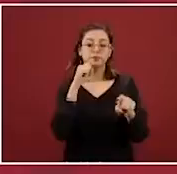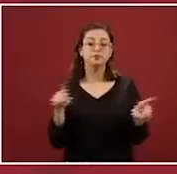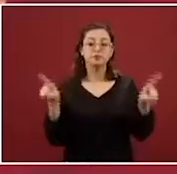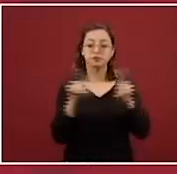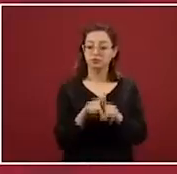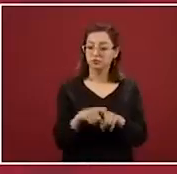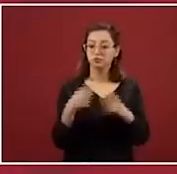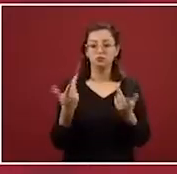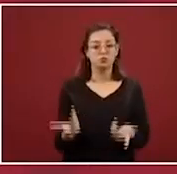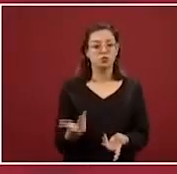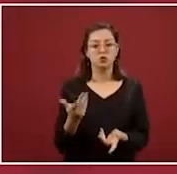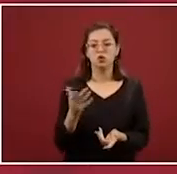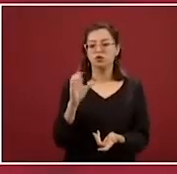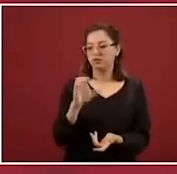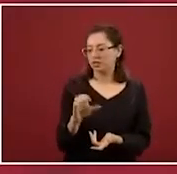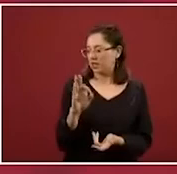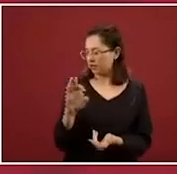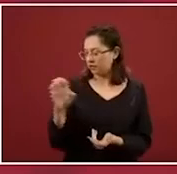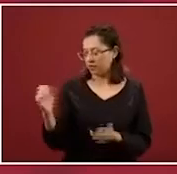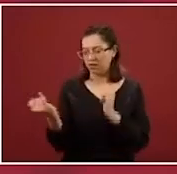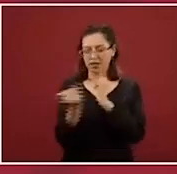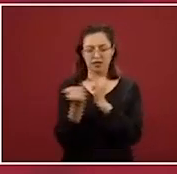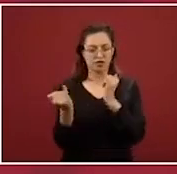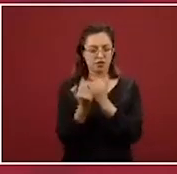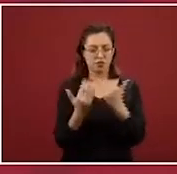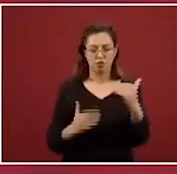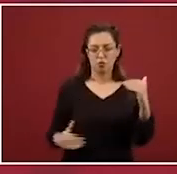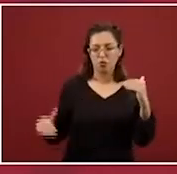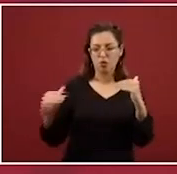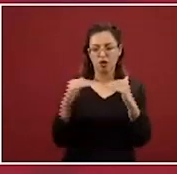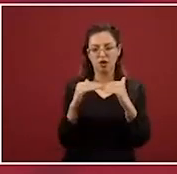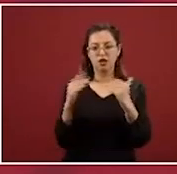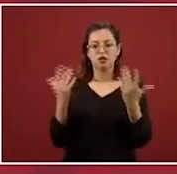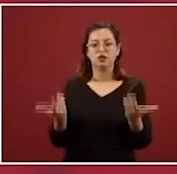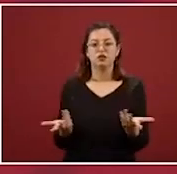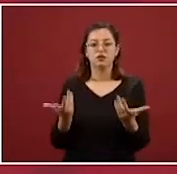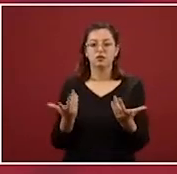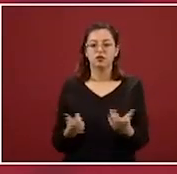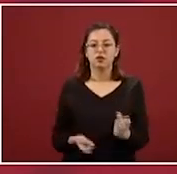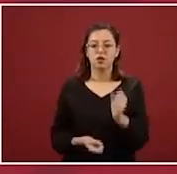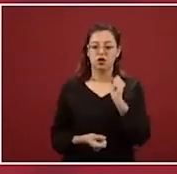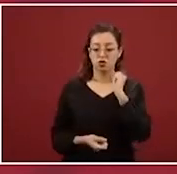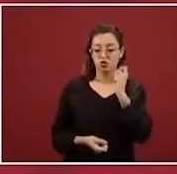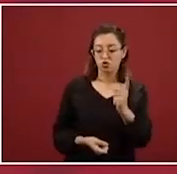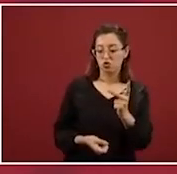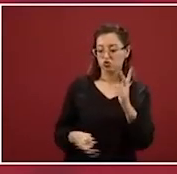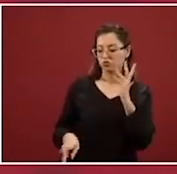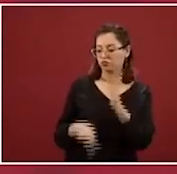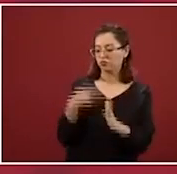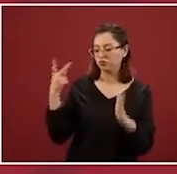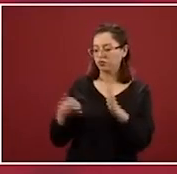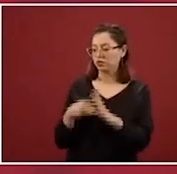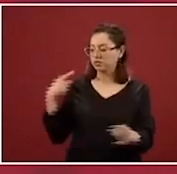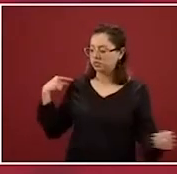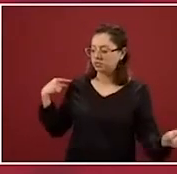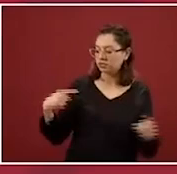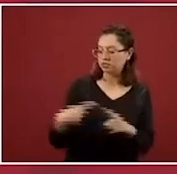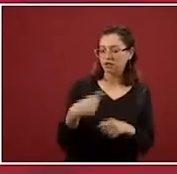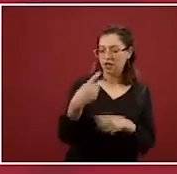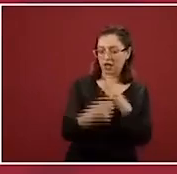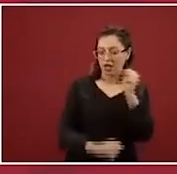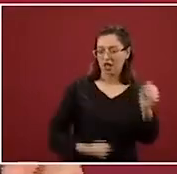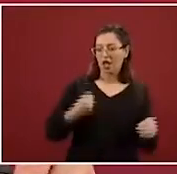aplican a la Comisión Federal de Electricidad, que solo puedan estimar máximo dos veces a lo largo del año y que